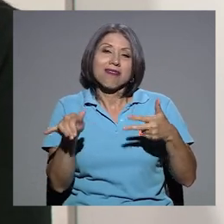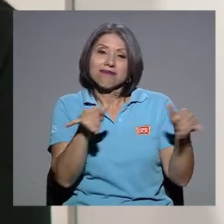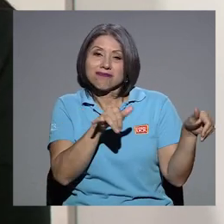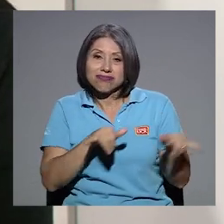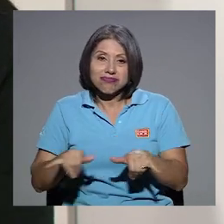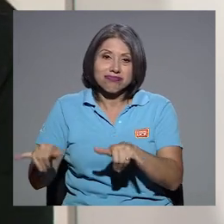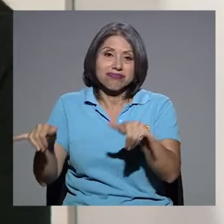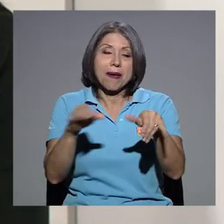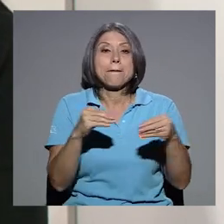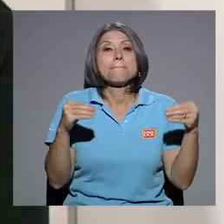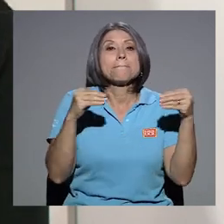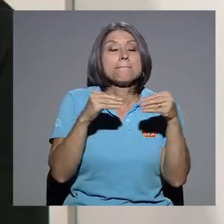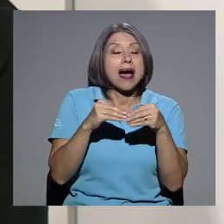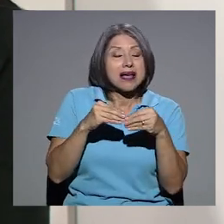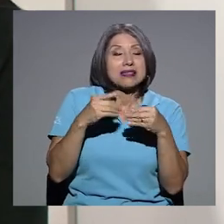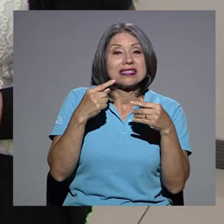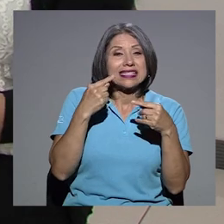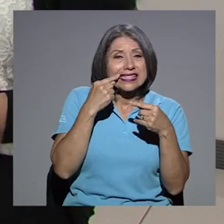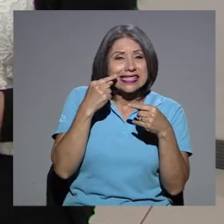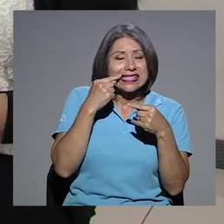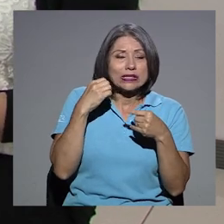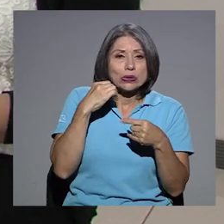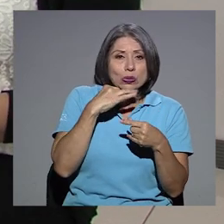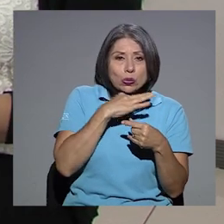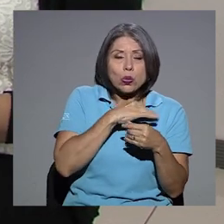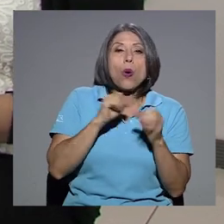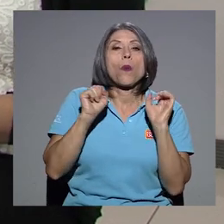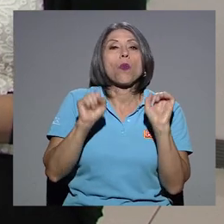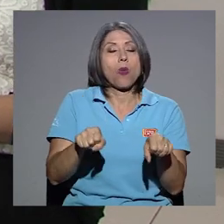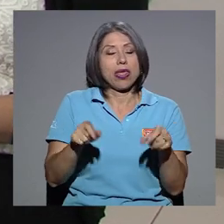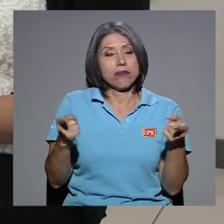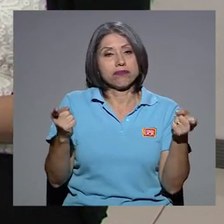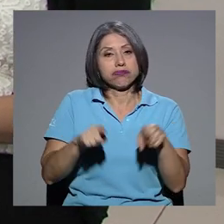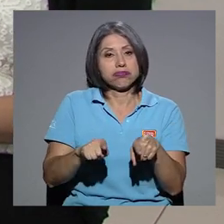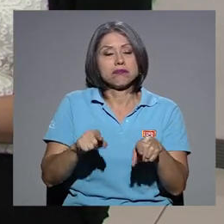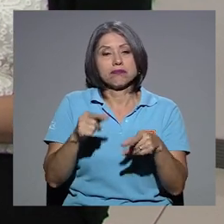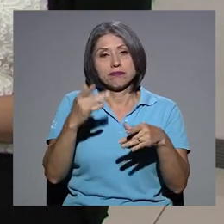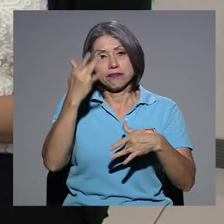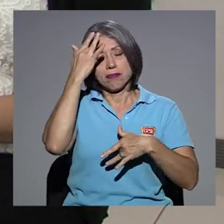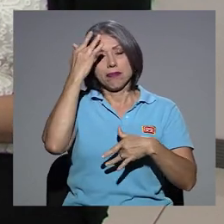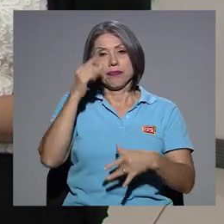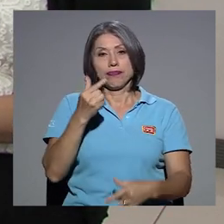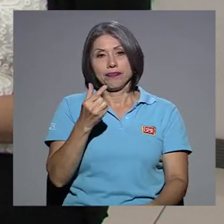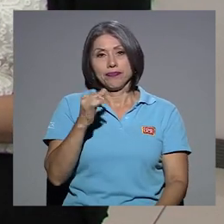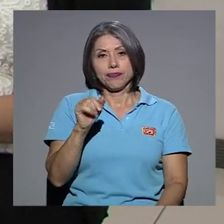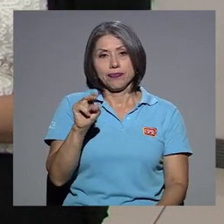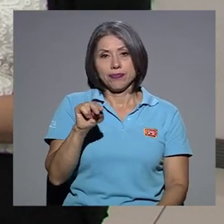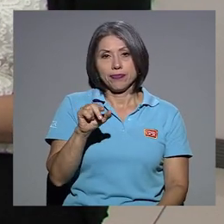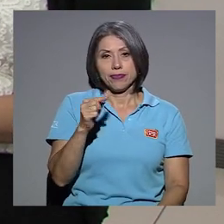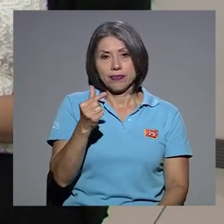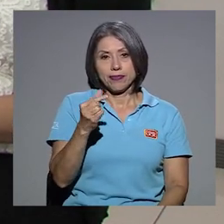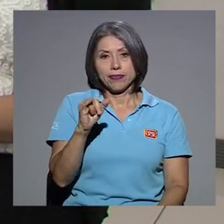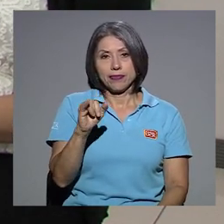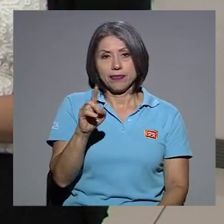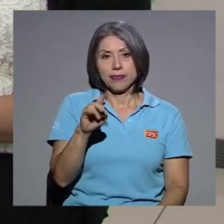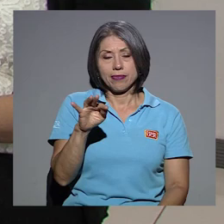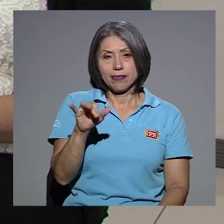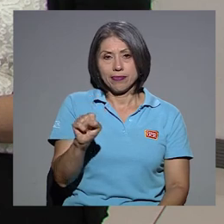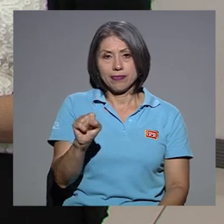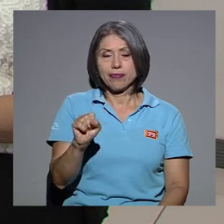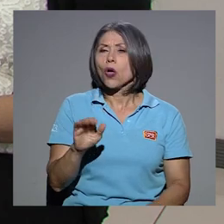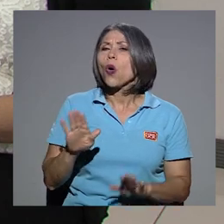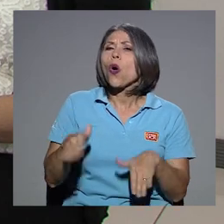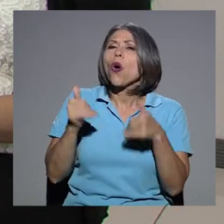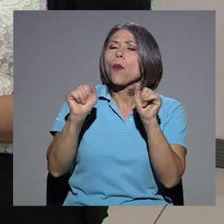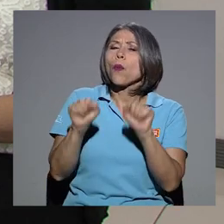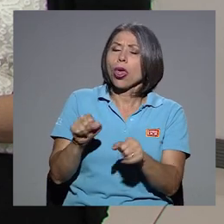sarro, mayor probabilidad de que hubiera gingivitis. Oh. ¿Cómo podemos prevenir